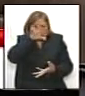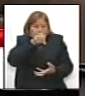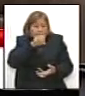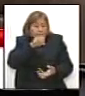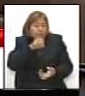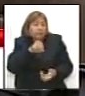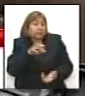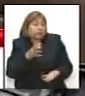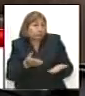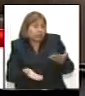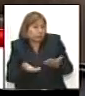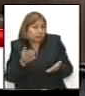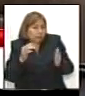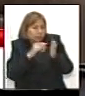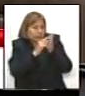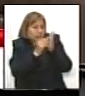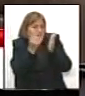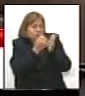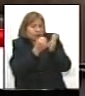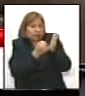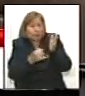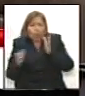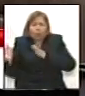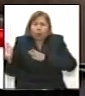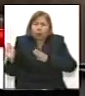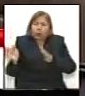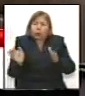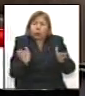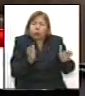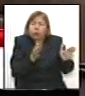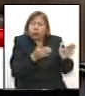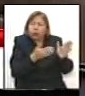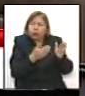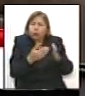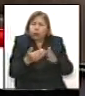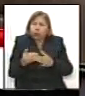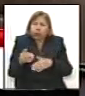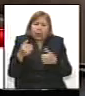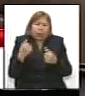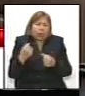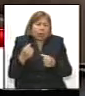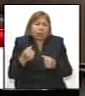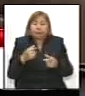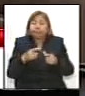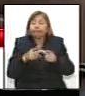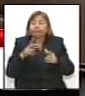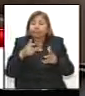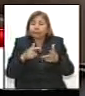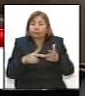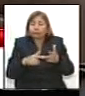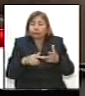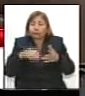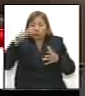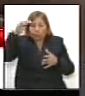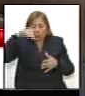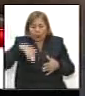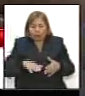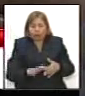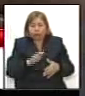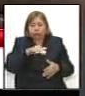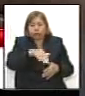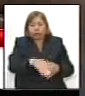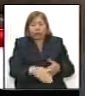las paredes de tierra y esculpida por los vientos fuertes del desierto. En el tercer nivel encontramos el tobogán del cañón